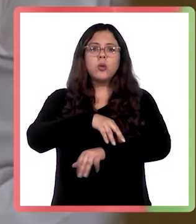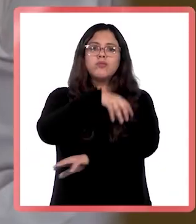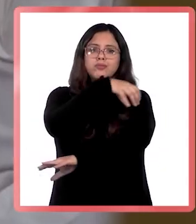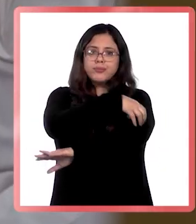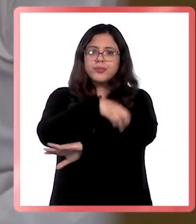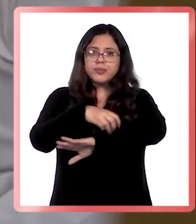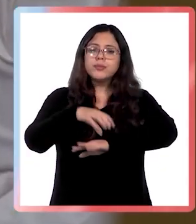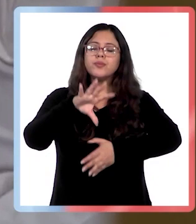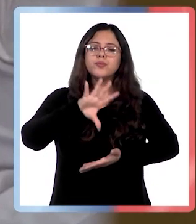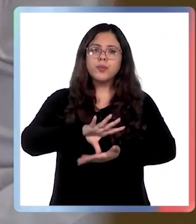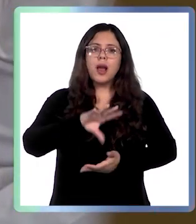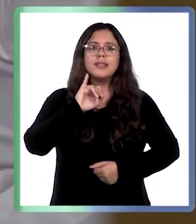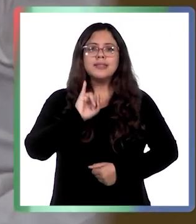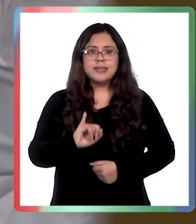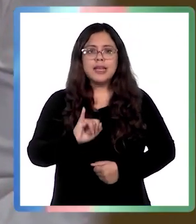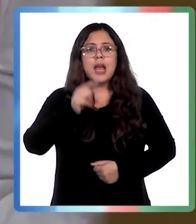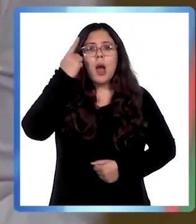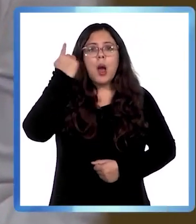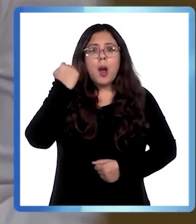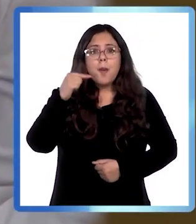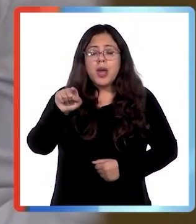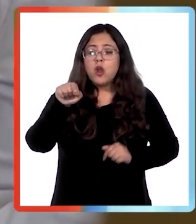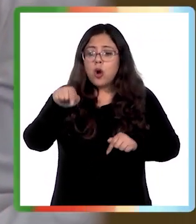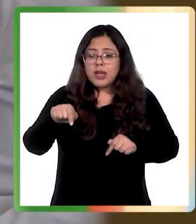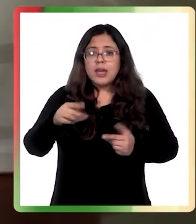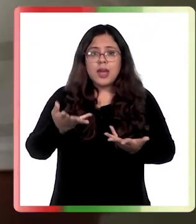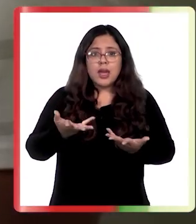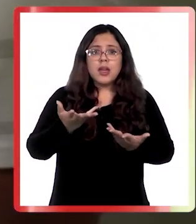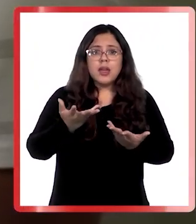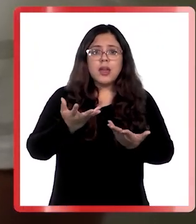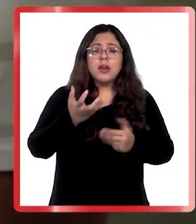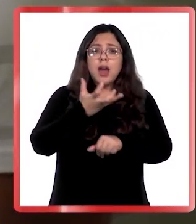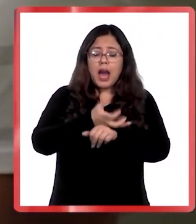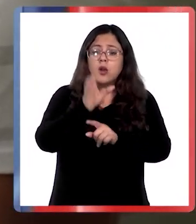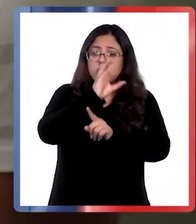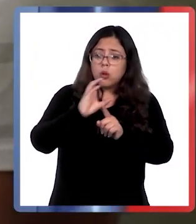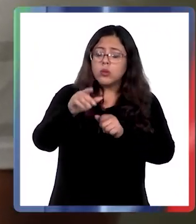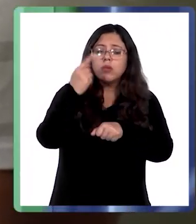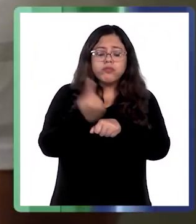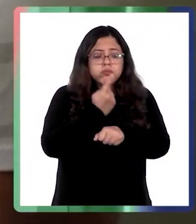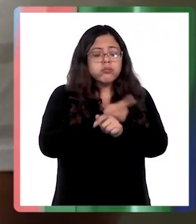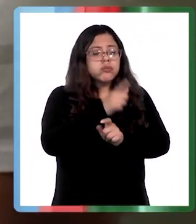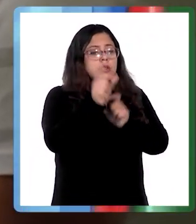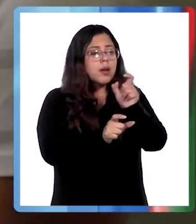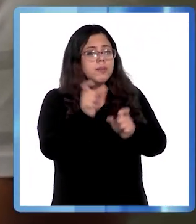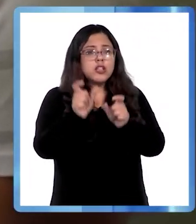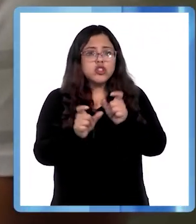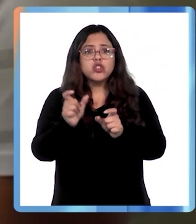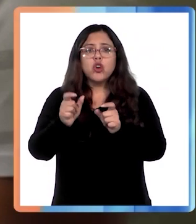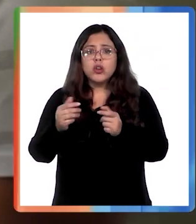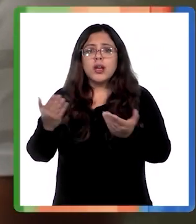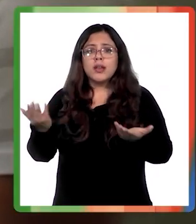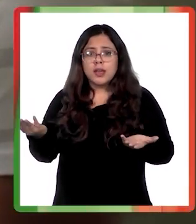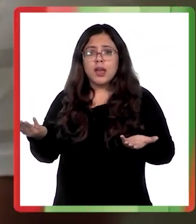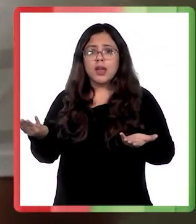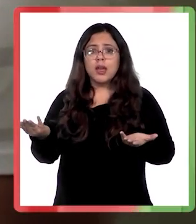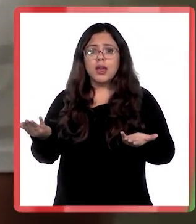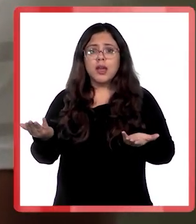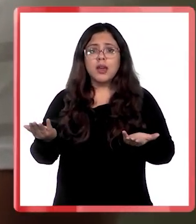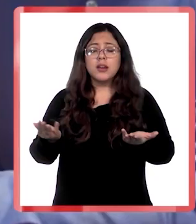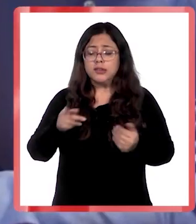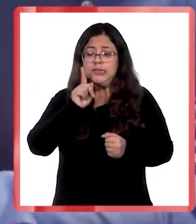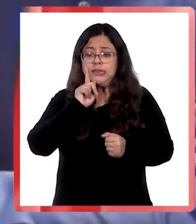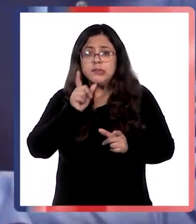Ya ha entrado una cultura de conversar sobre los pacientes con cáncer, lo que llamamos comité oncológico, que permite